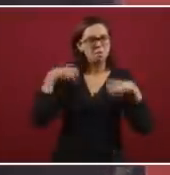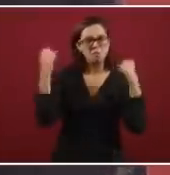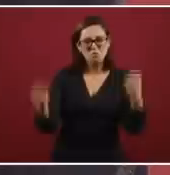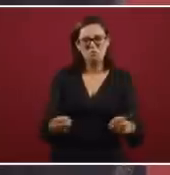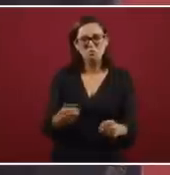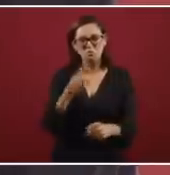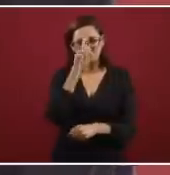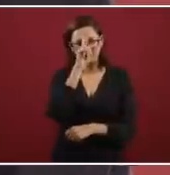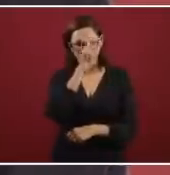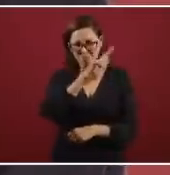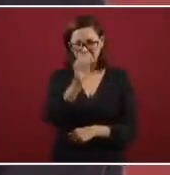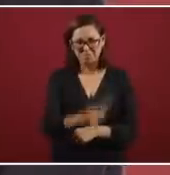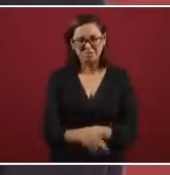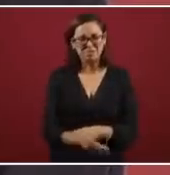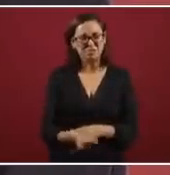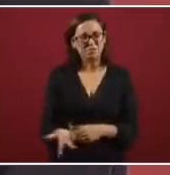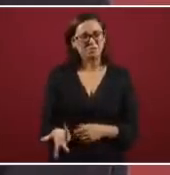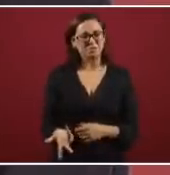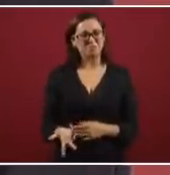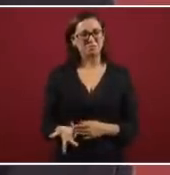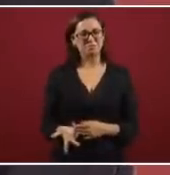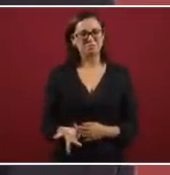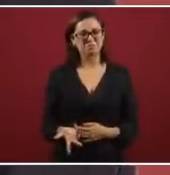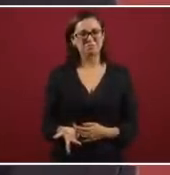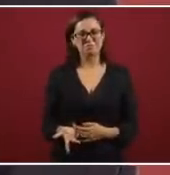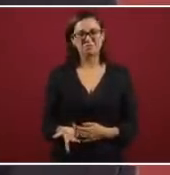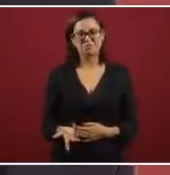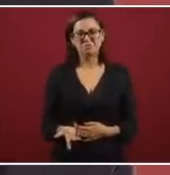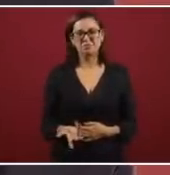que se tenía